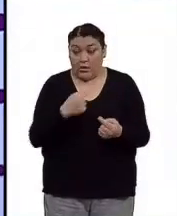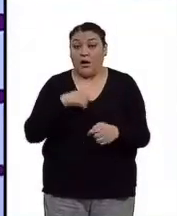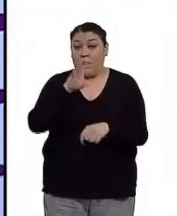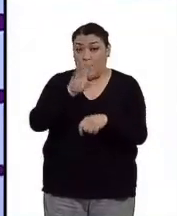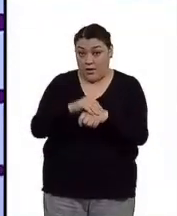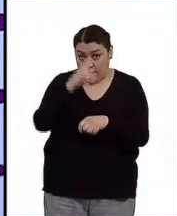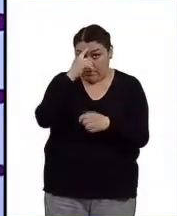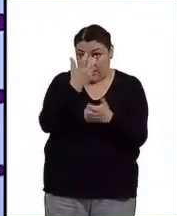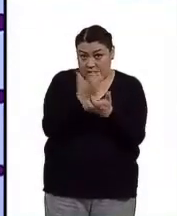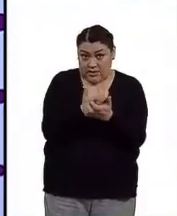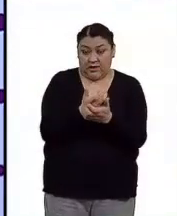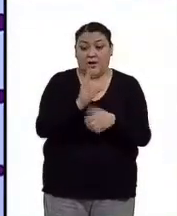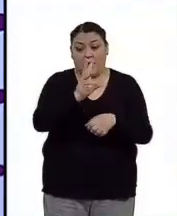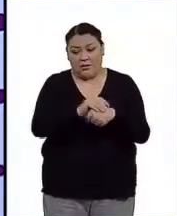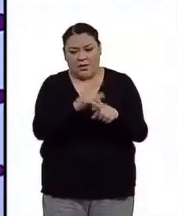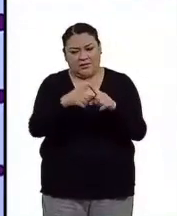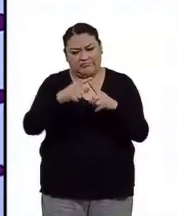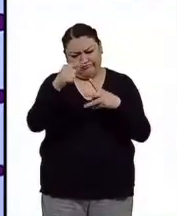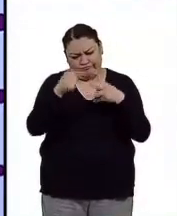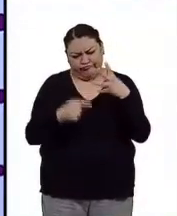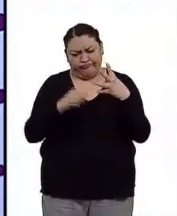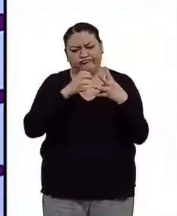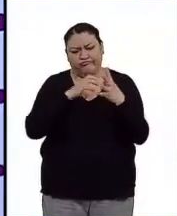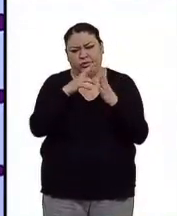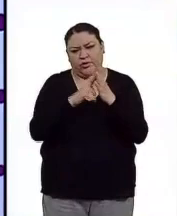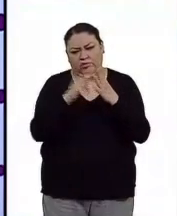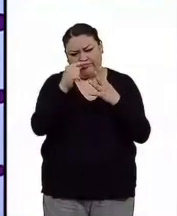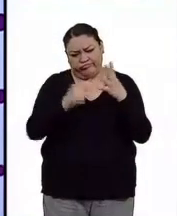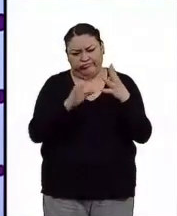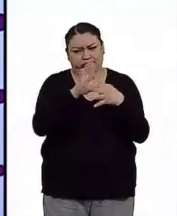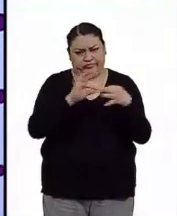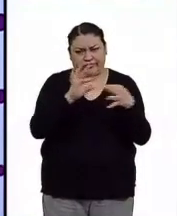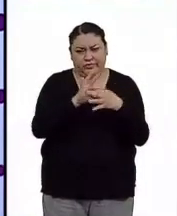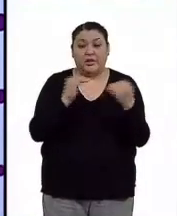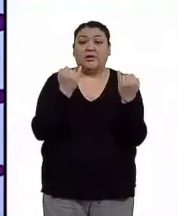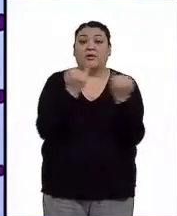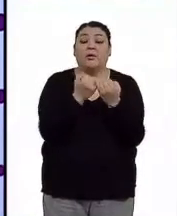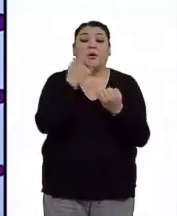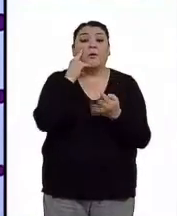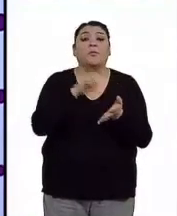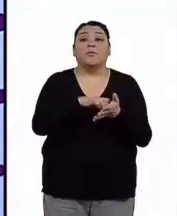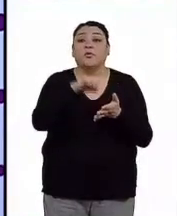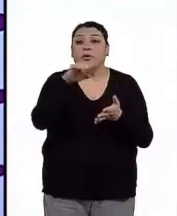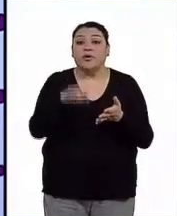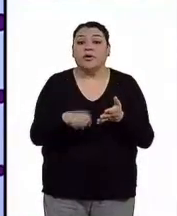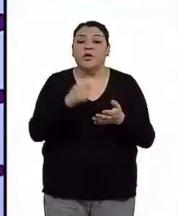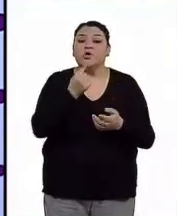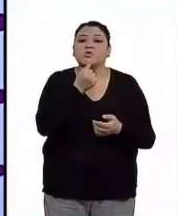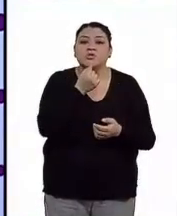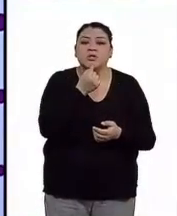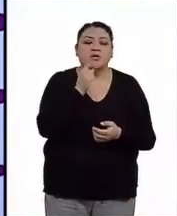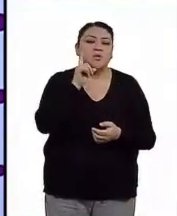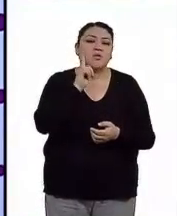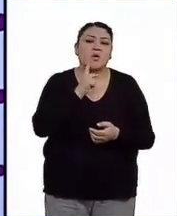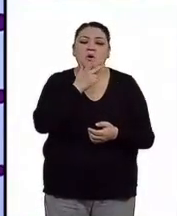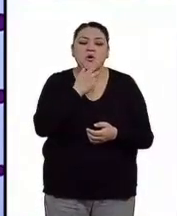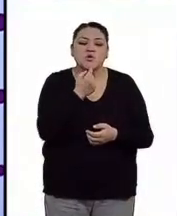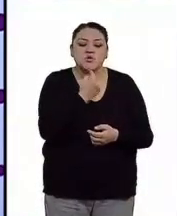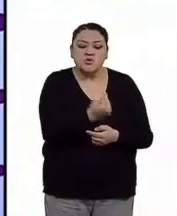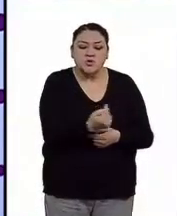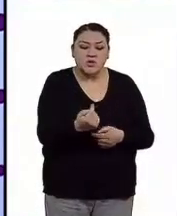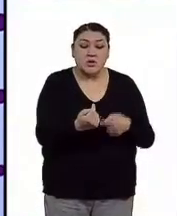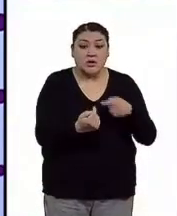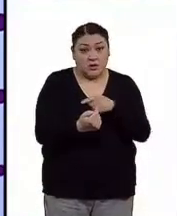maternidad y los permisos y algunas consideraciones particulares, como puede ser el que, por ejemplo, la niña o el niño tenga